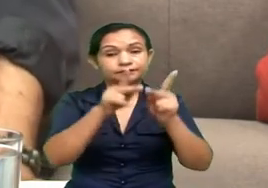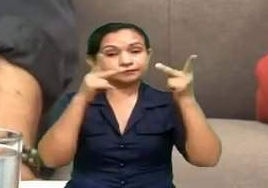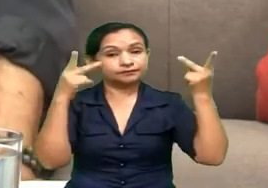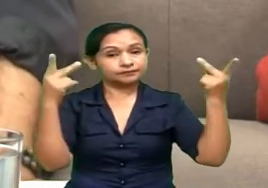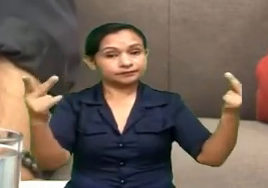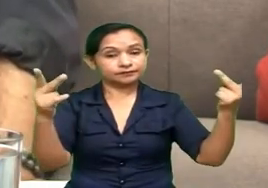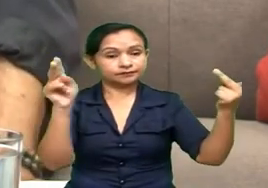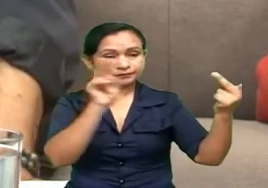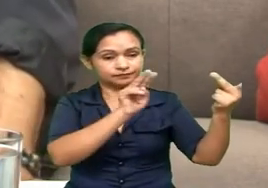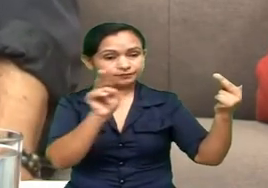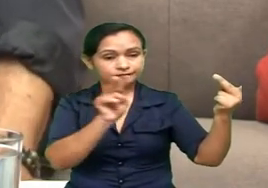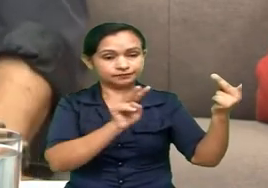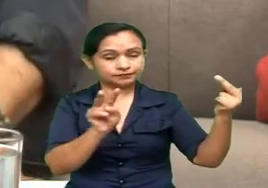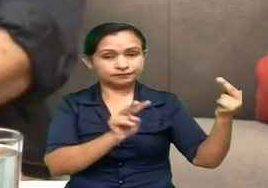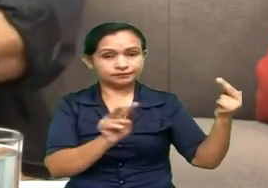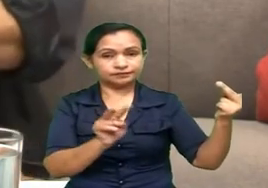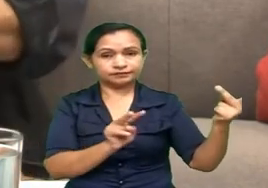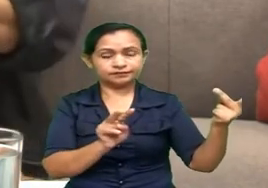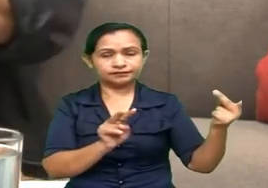las declaraciones